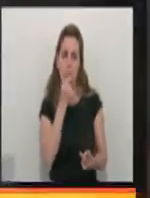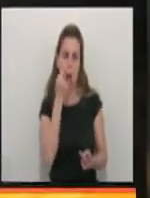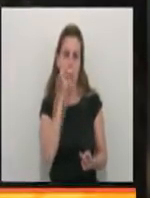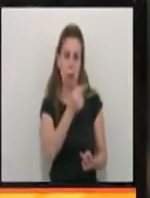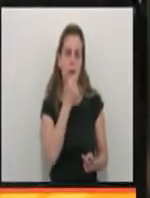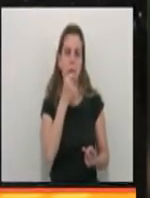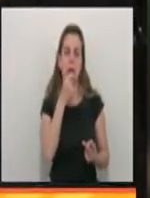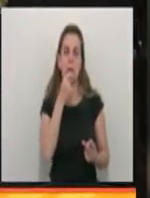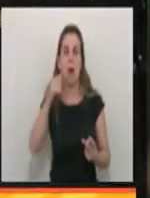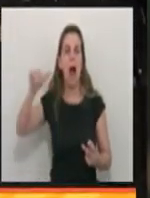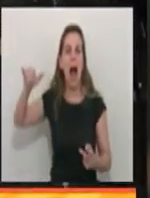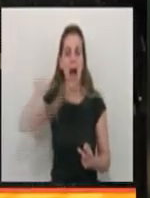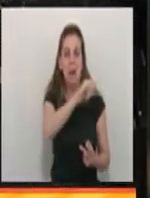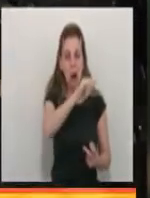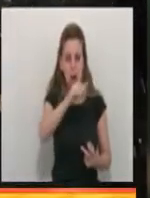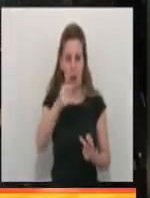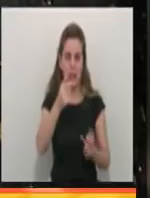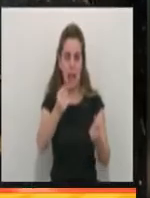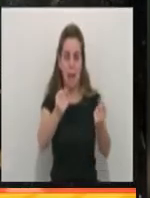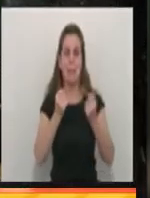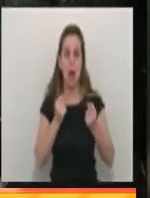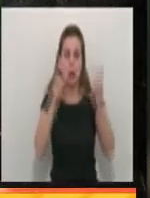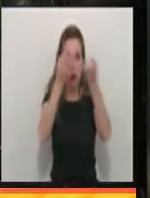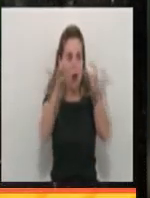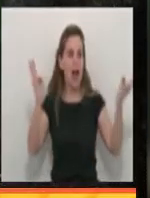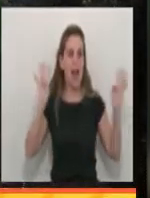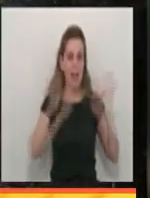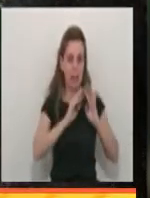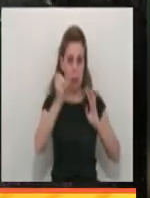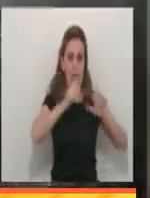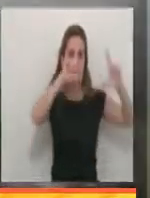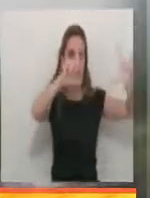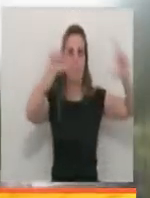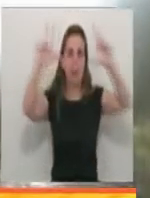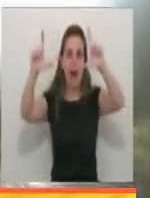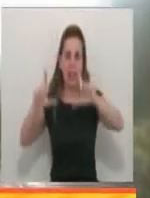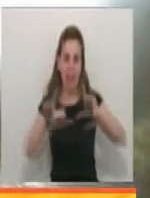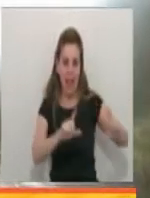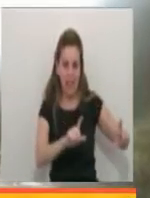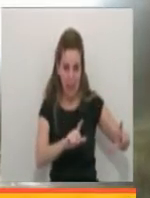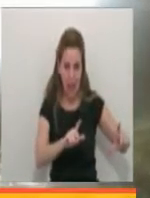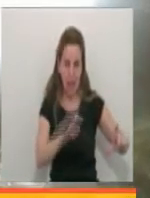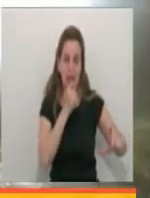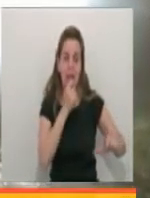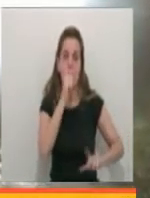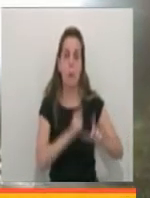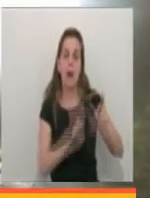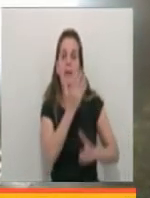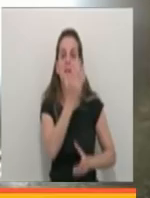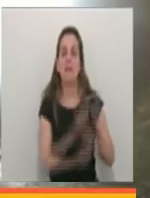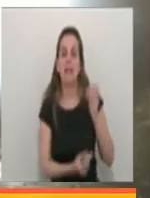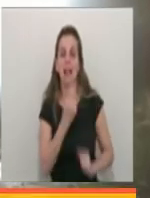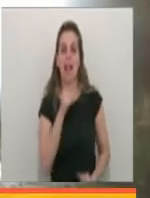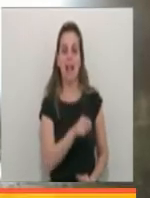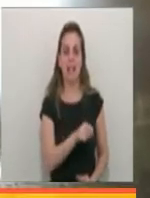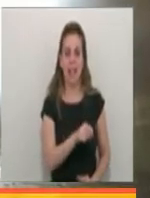son los instrumentos básicos, en caso que se te caiga lo electrónico, tenés los instrumentos básicos, que es altímetro, velocímetro,